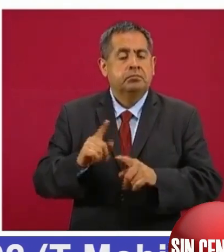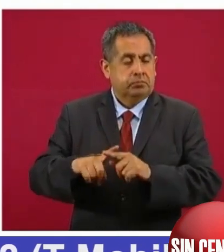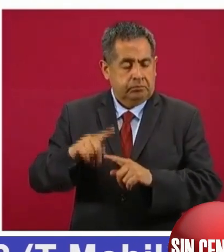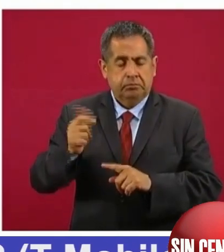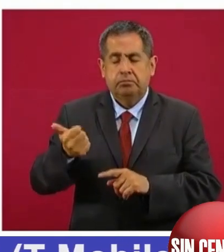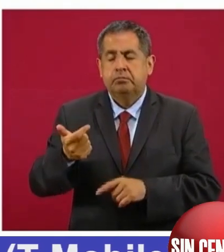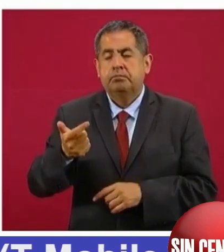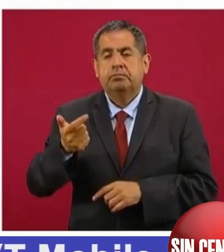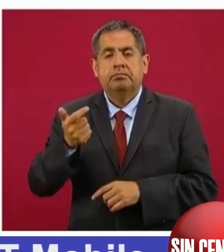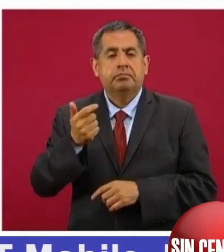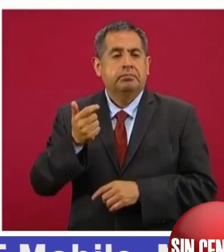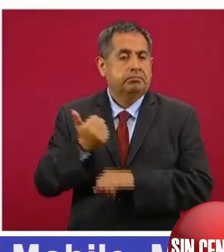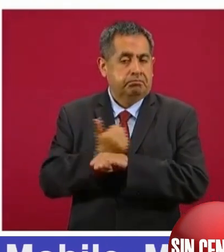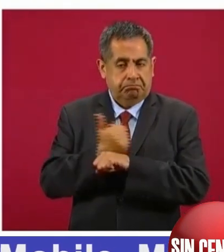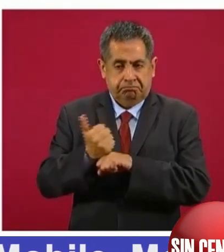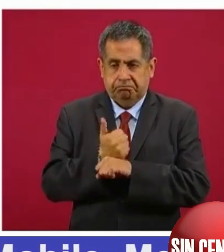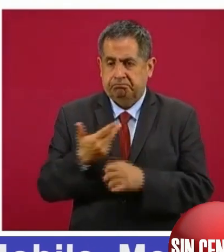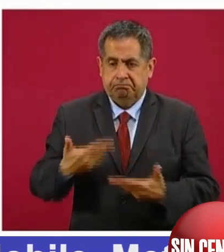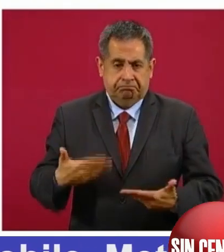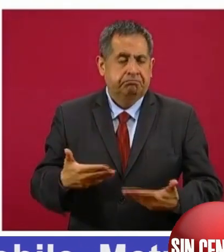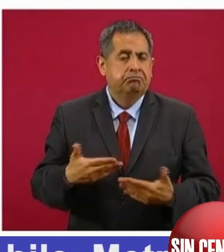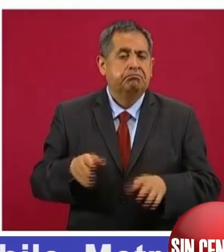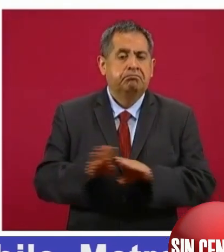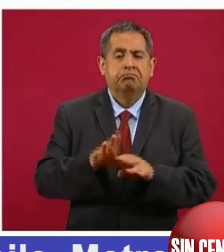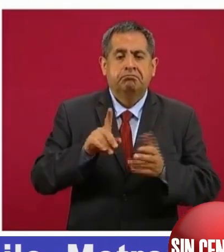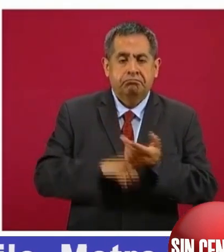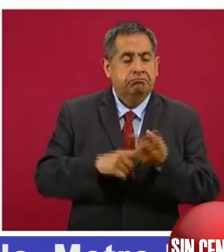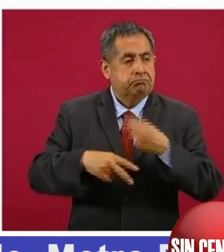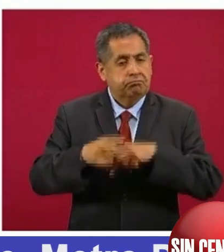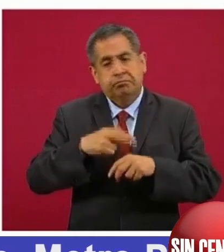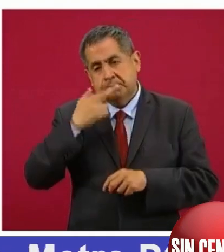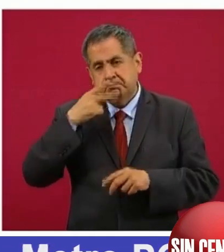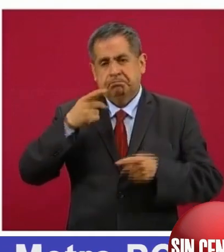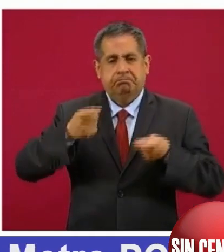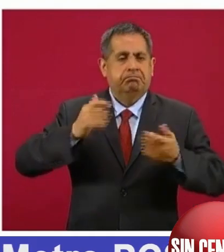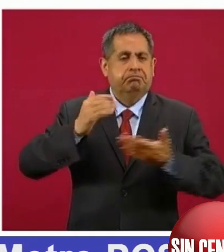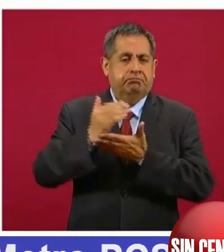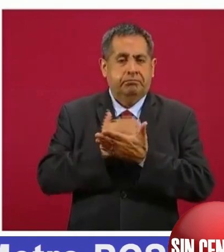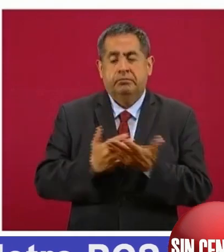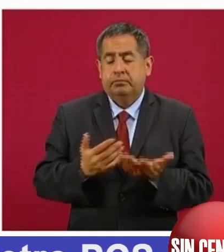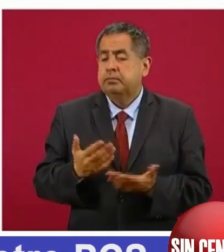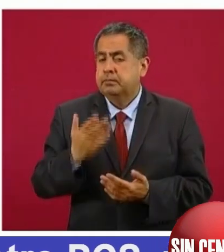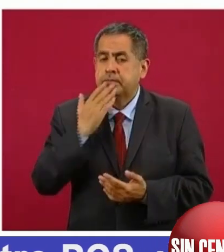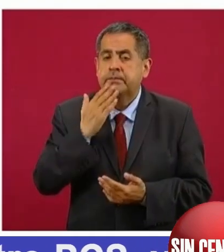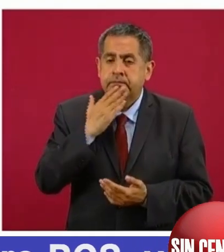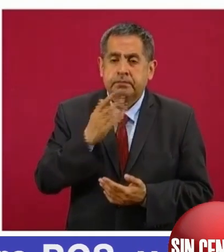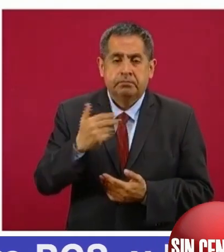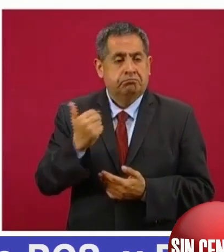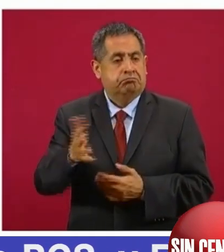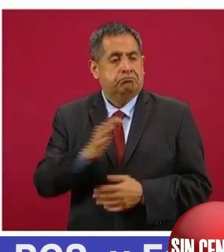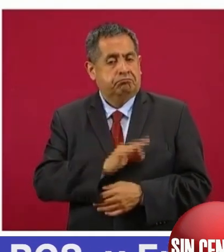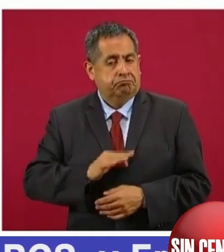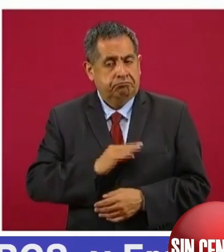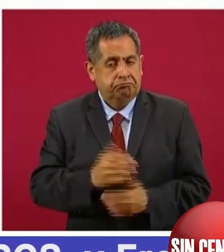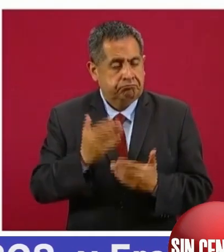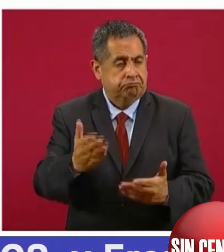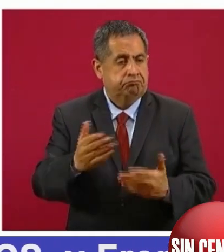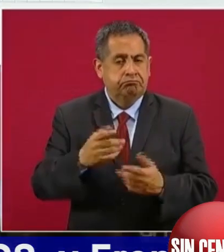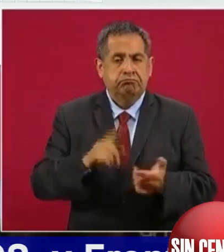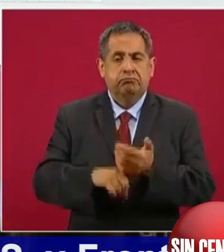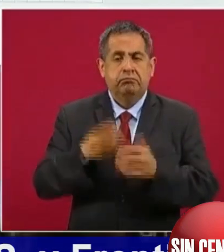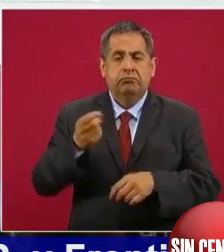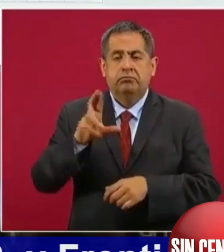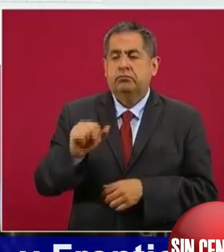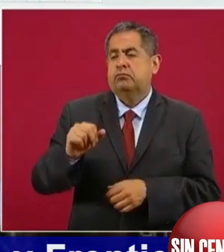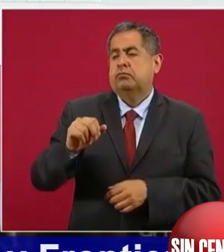esta quincena y se encuentra ya en un mejor control. Ha hecho un buen trabajo, felicitamos a la Secretaria de Salud del Estado, la